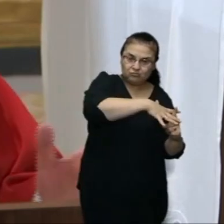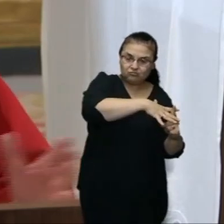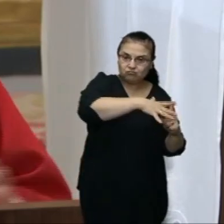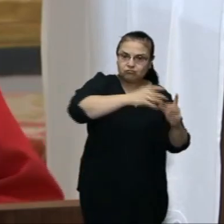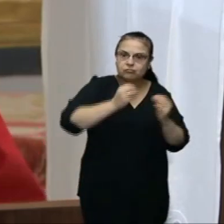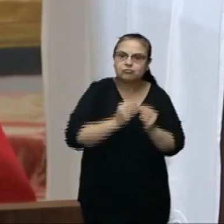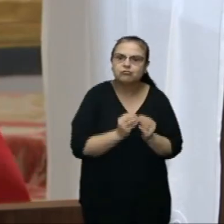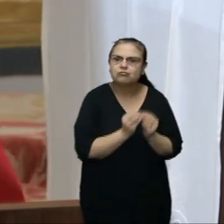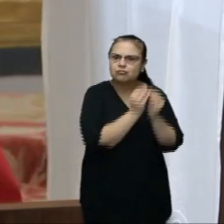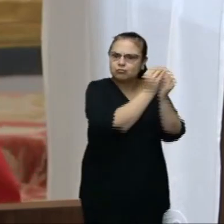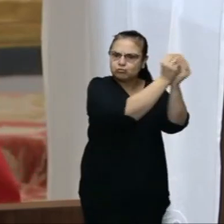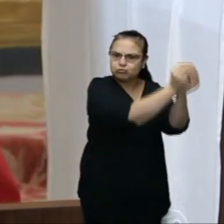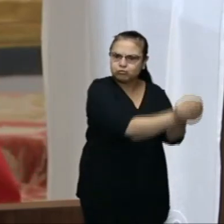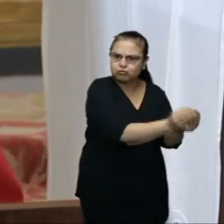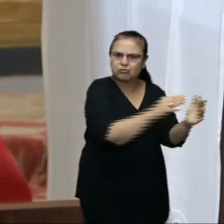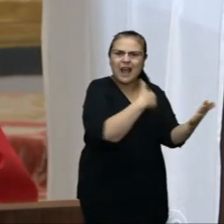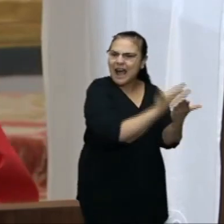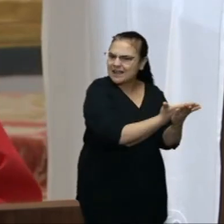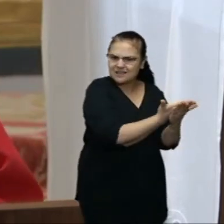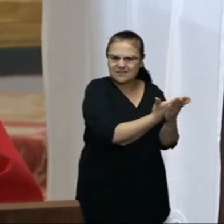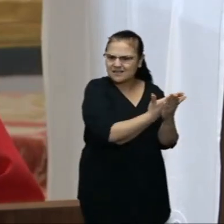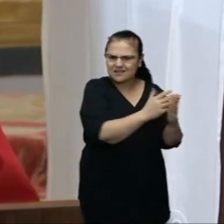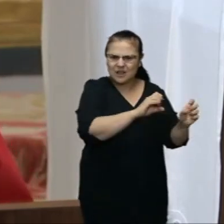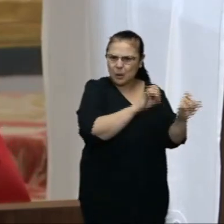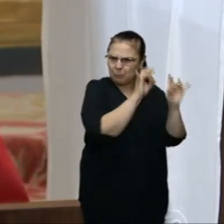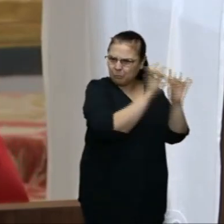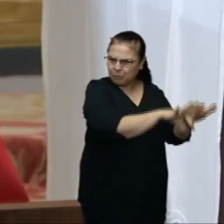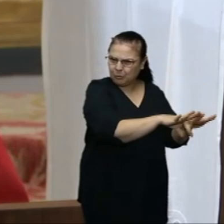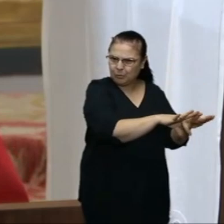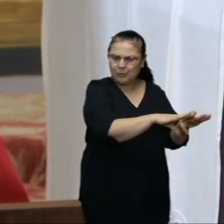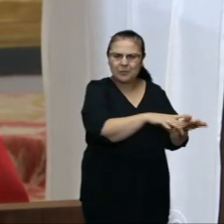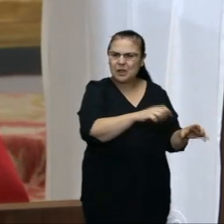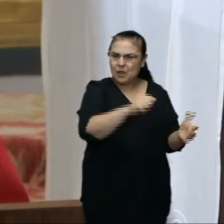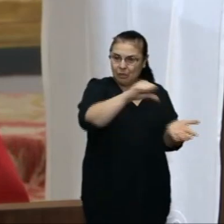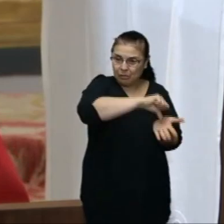llevaron a las afueras de la ciudad y allí le lapidaron.